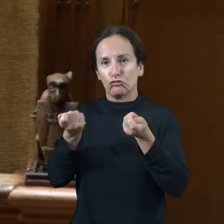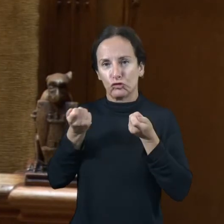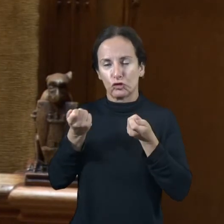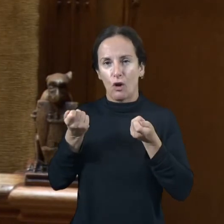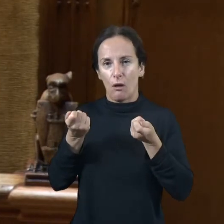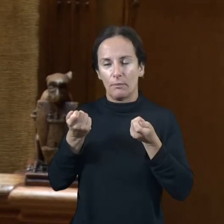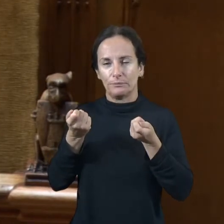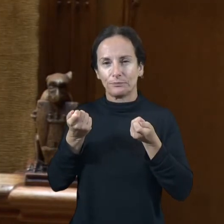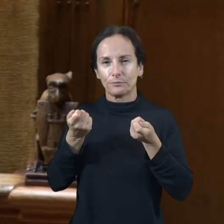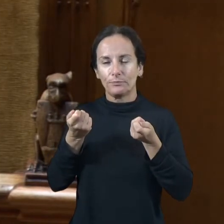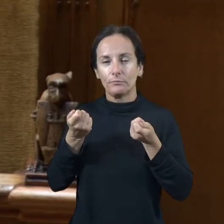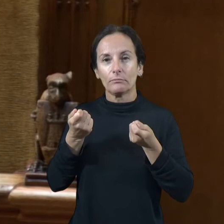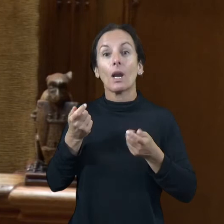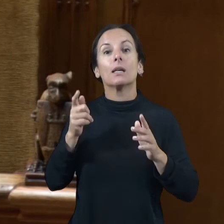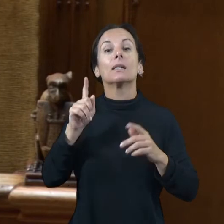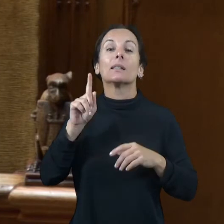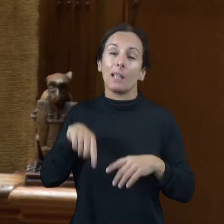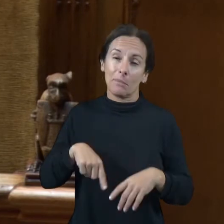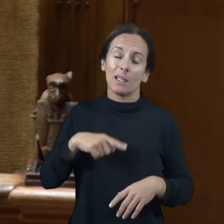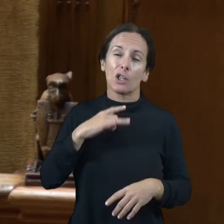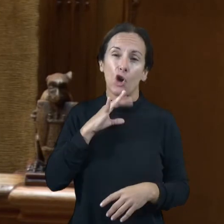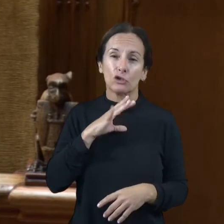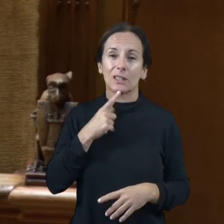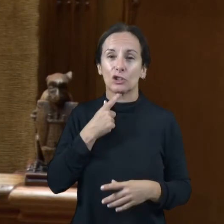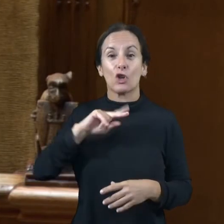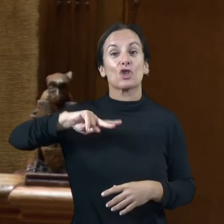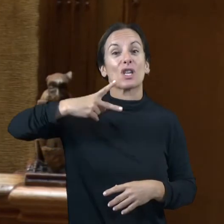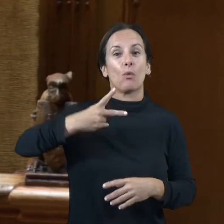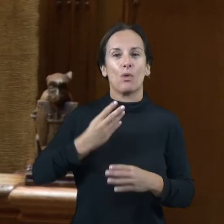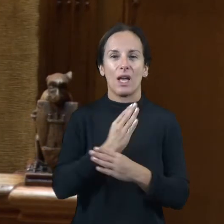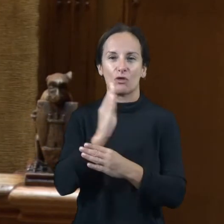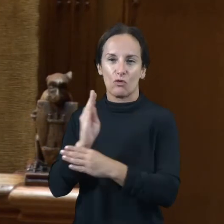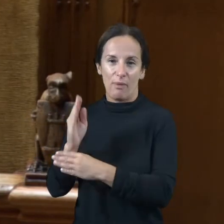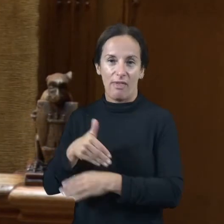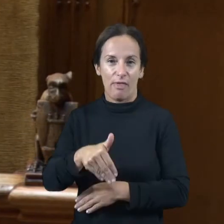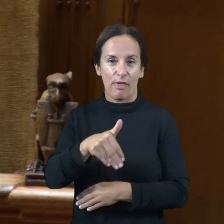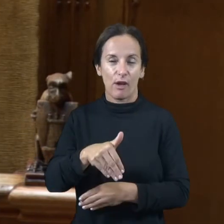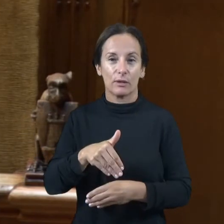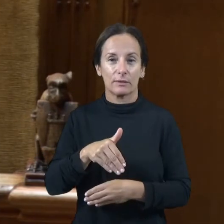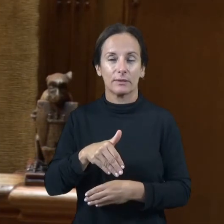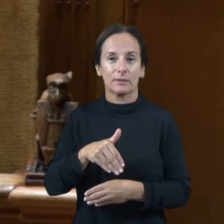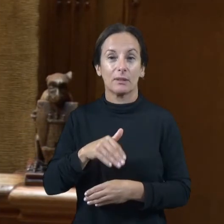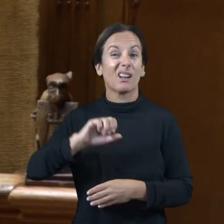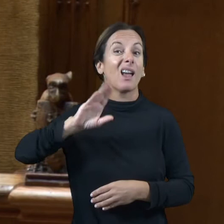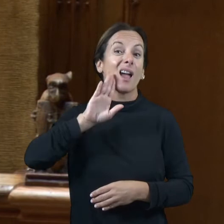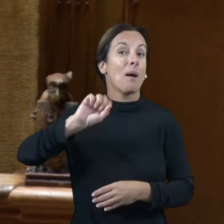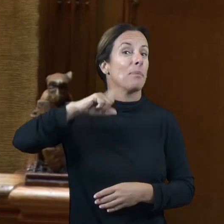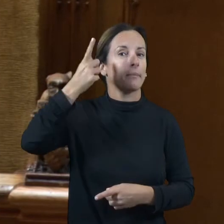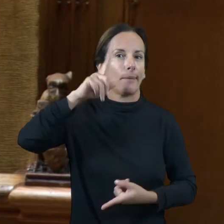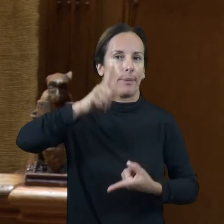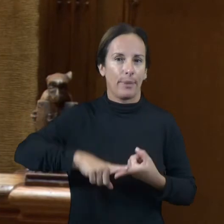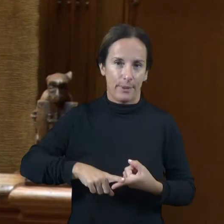estamos contentos de que se vuelva a sacar una nueva convocatoria que se había agotado porque creemos que esto sí que es fundamental